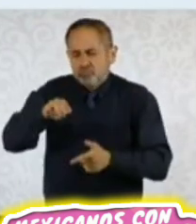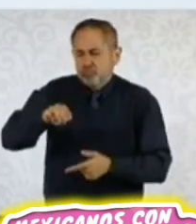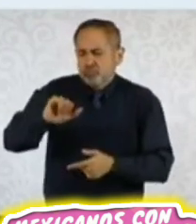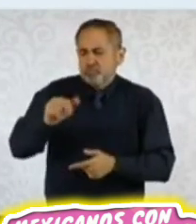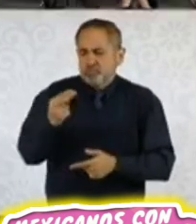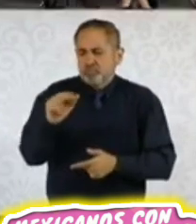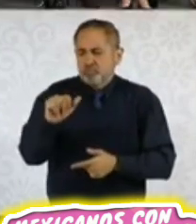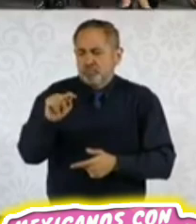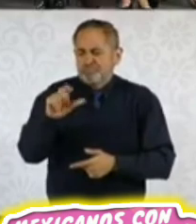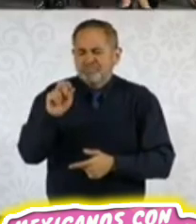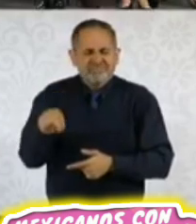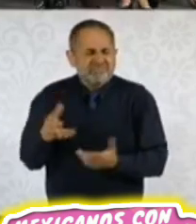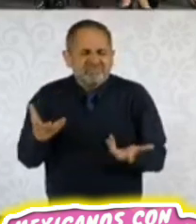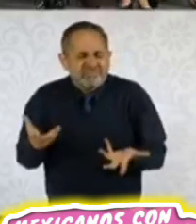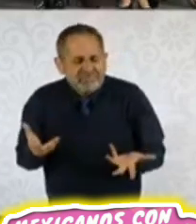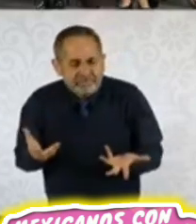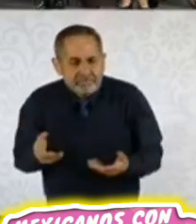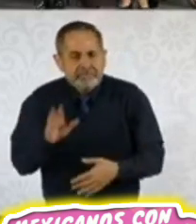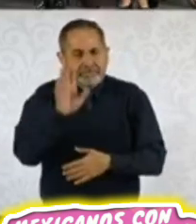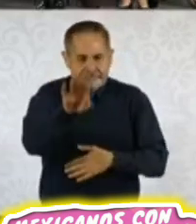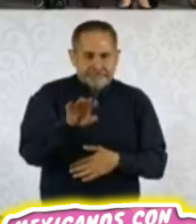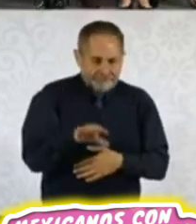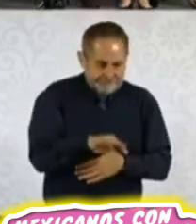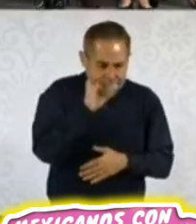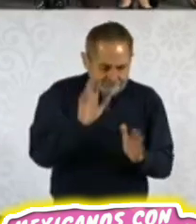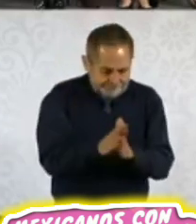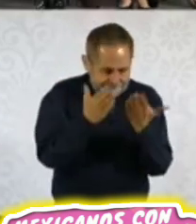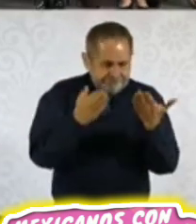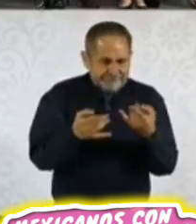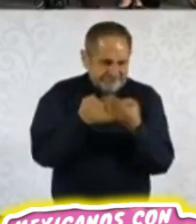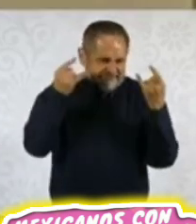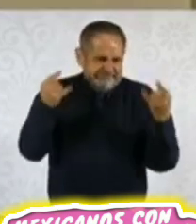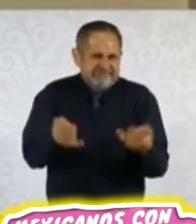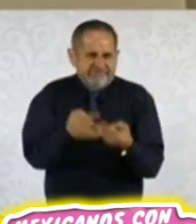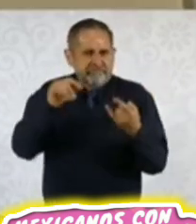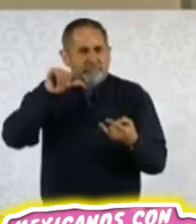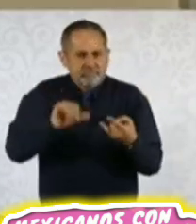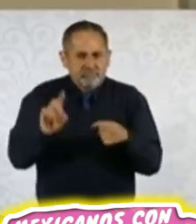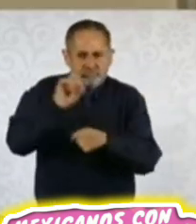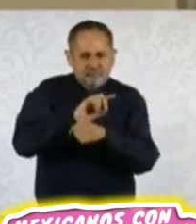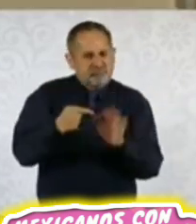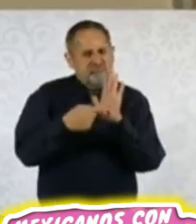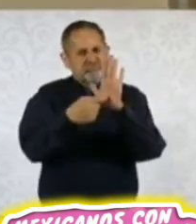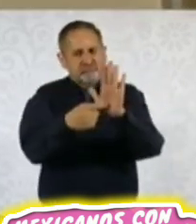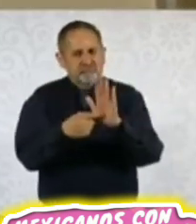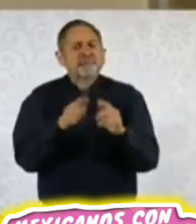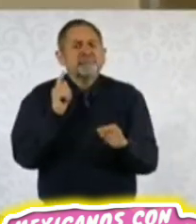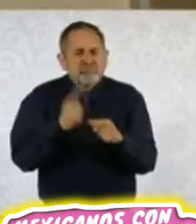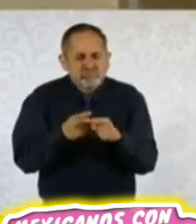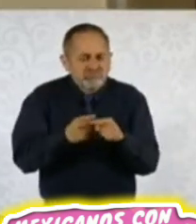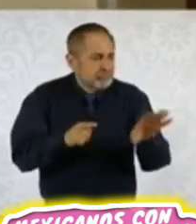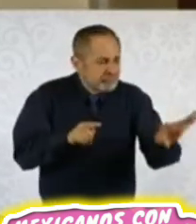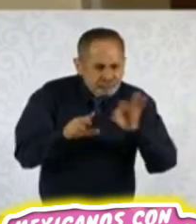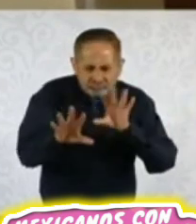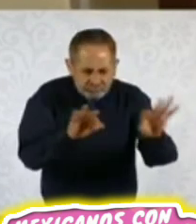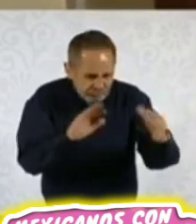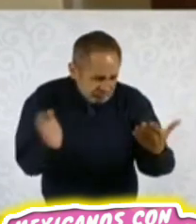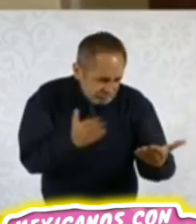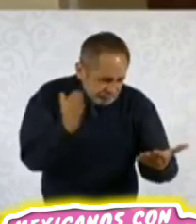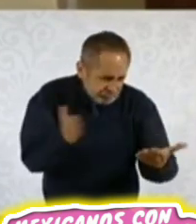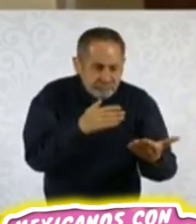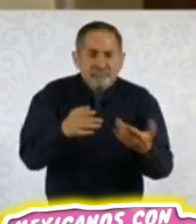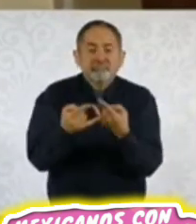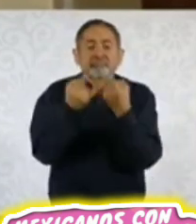Es todos los documentos y todos los episodios que veamos el día de hoy son recopilados del